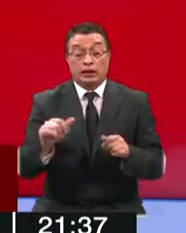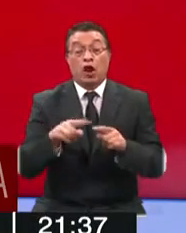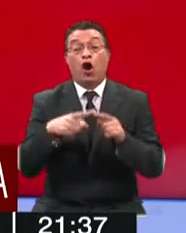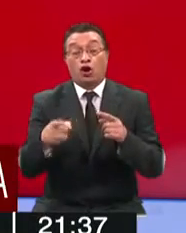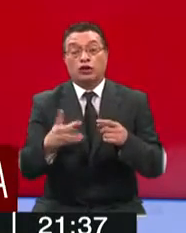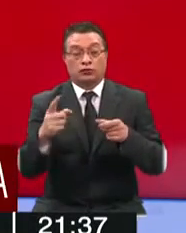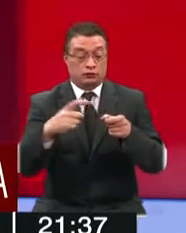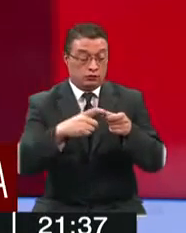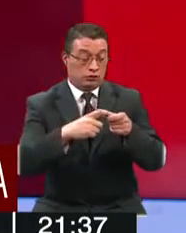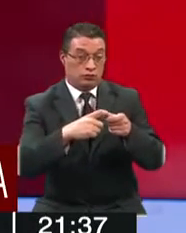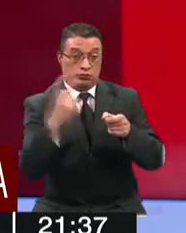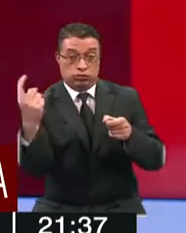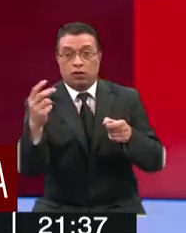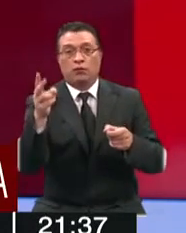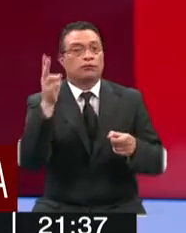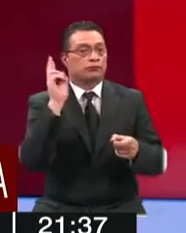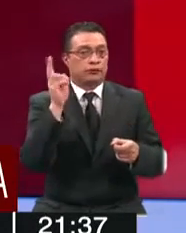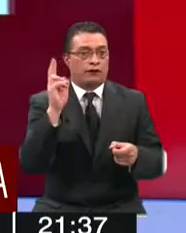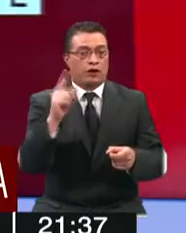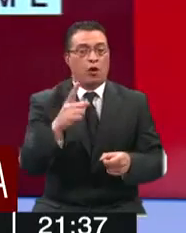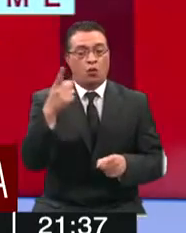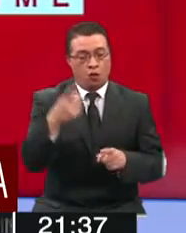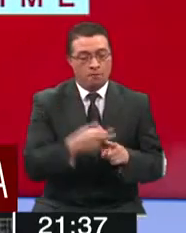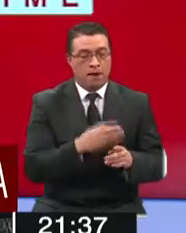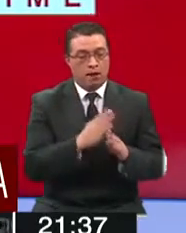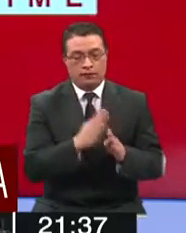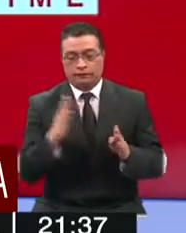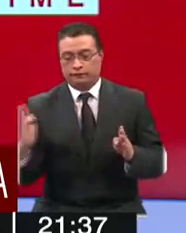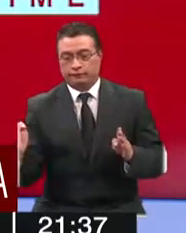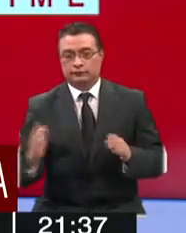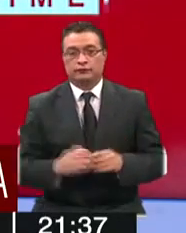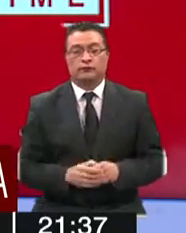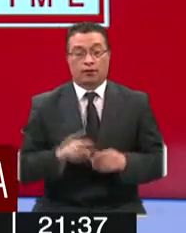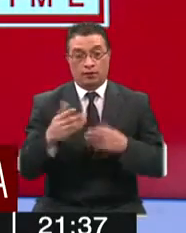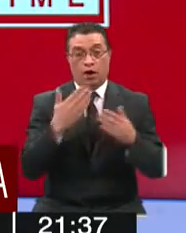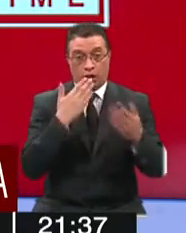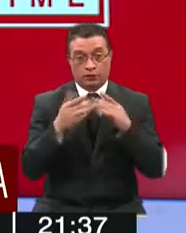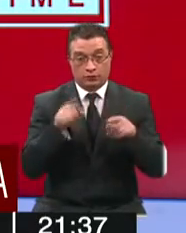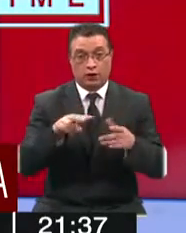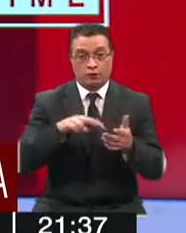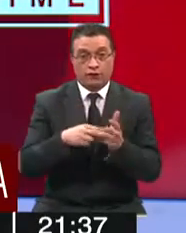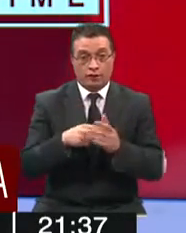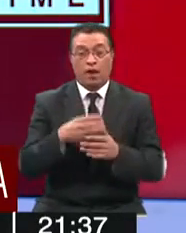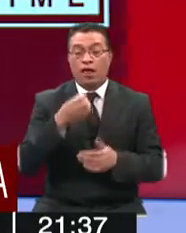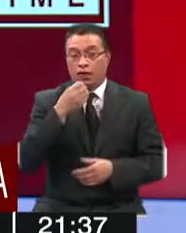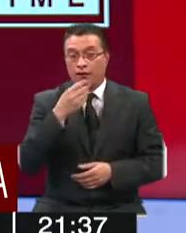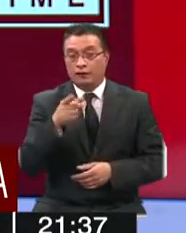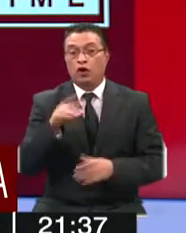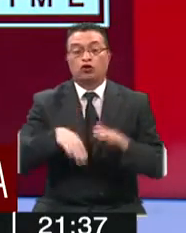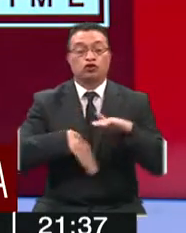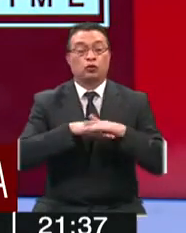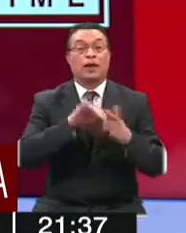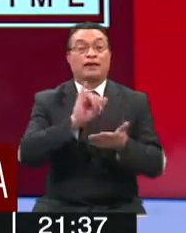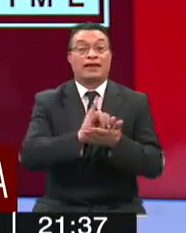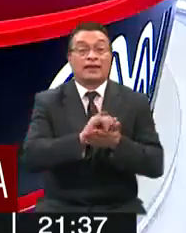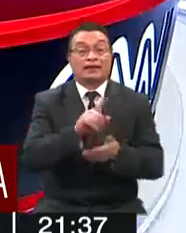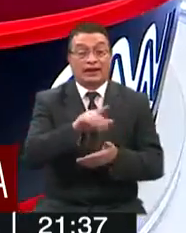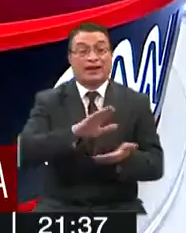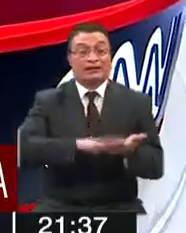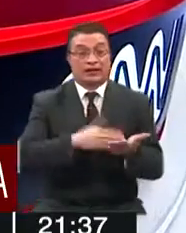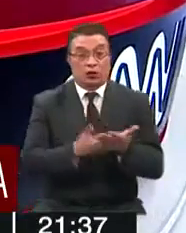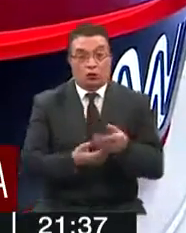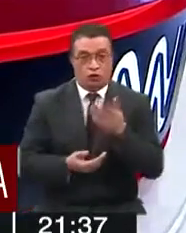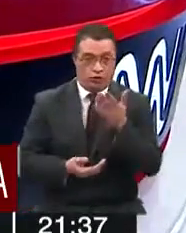las desafiliaciones durante un mes. Vamos a conversar sobre esta crisis y las medidas anunciadas hoy con el Superintendente de Salud, Sebastián